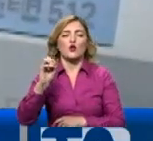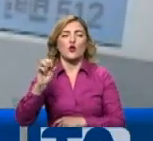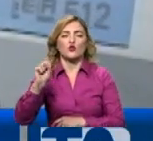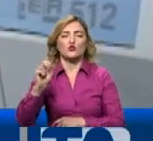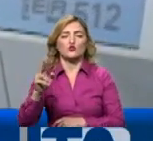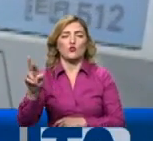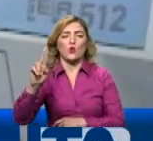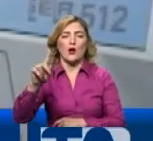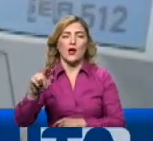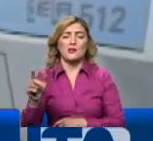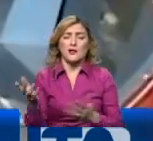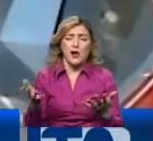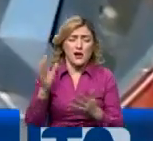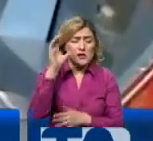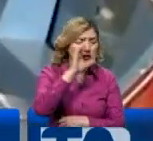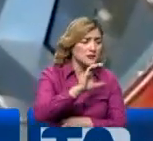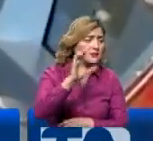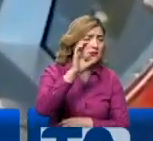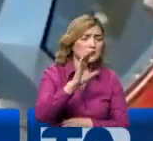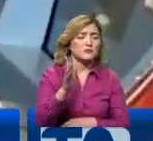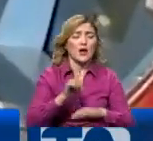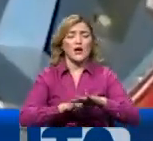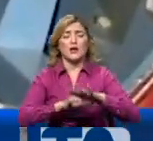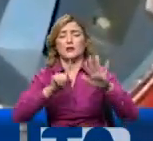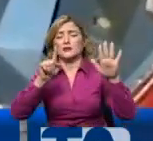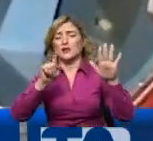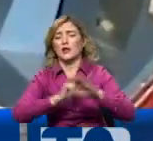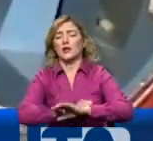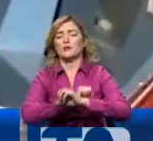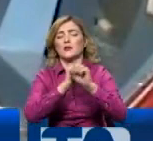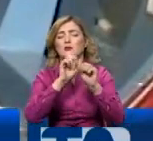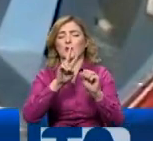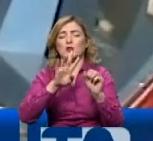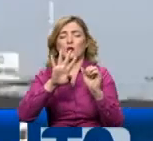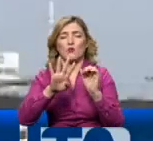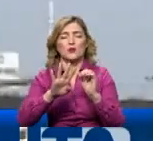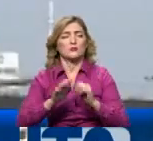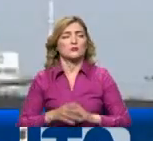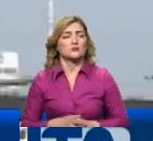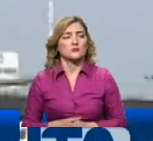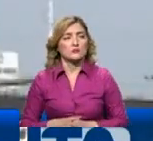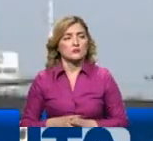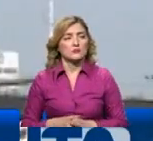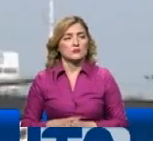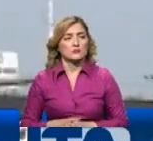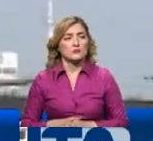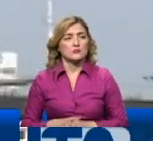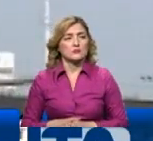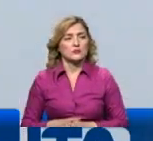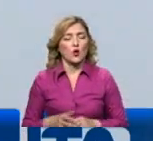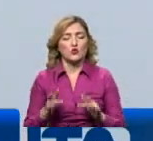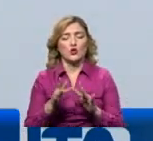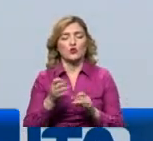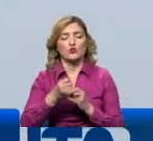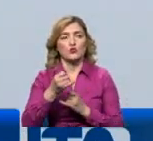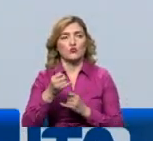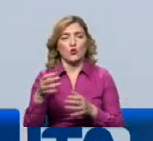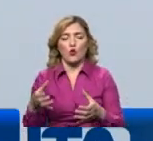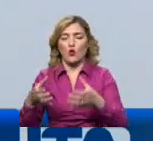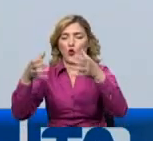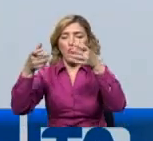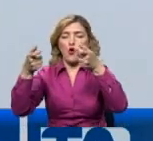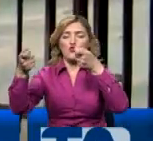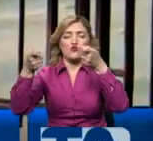local, se encontraba desaparecida desde las 6:24 aproximadamente, que tuvo el último contacto con la torre de